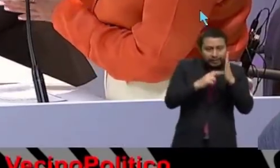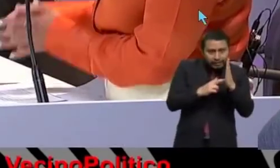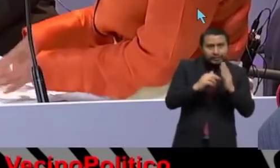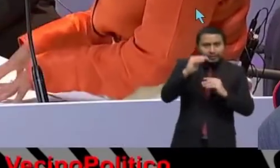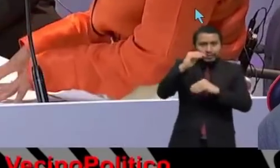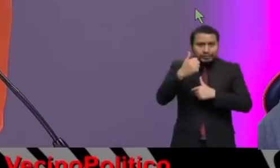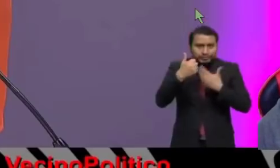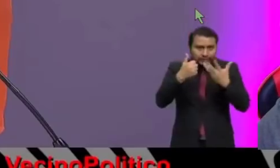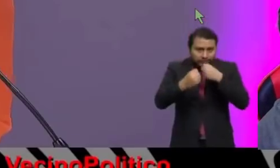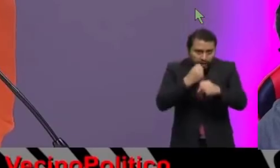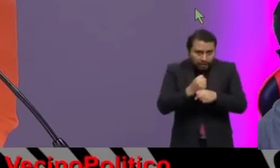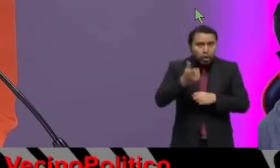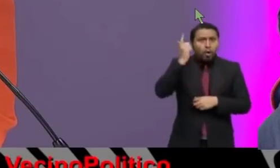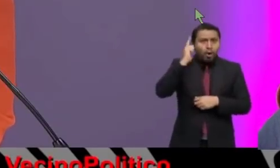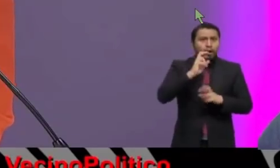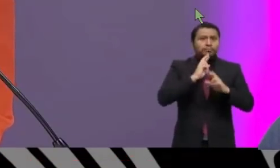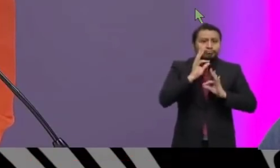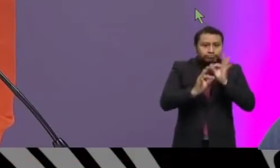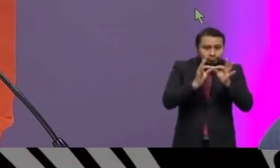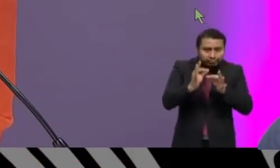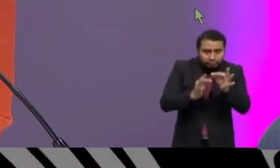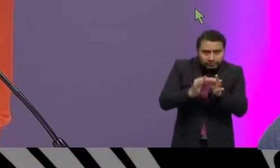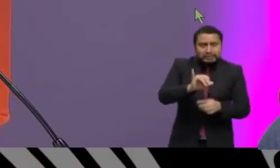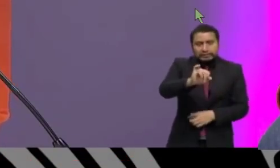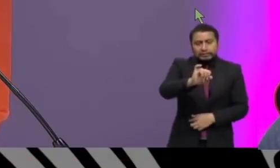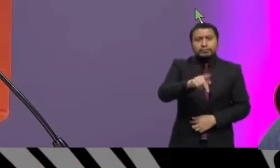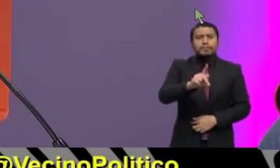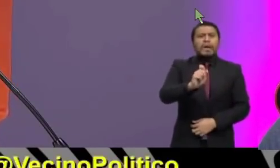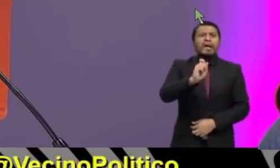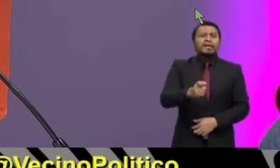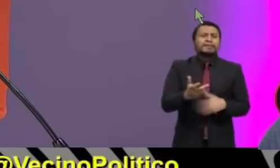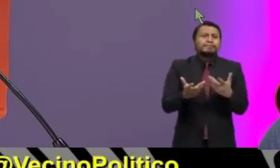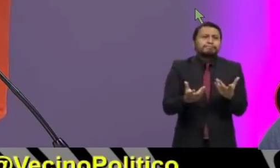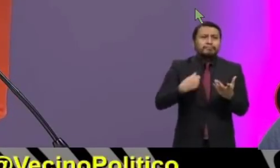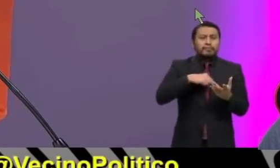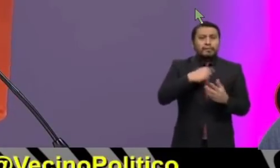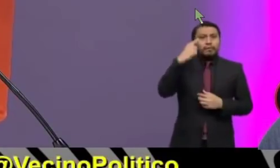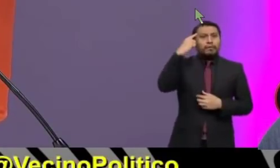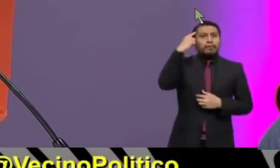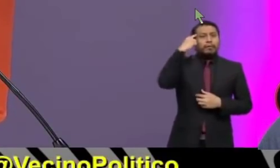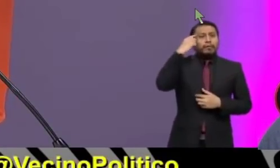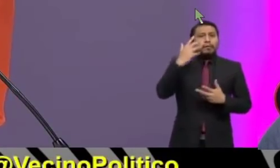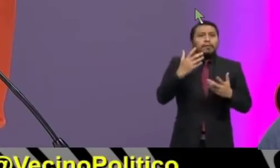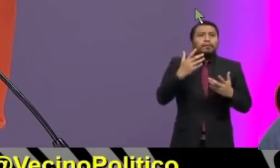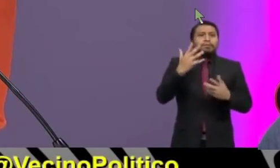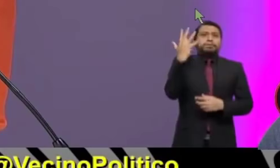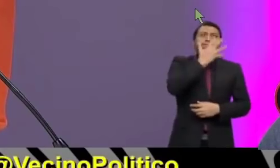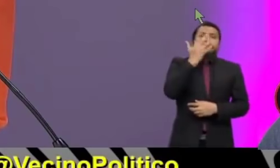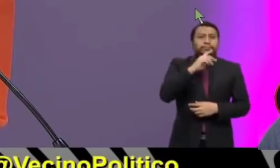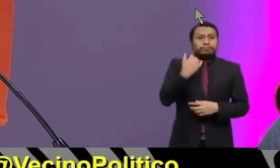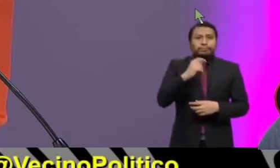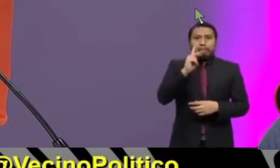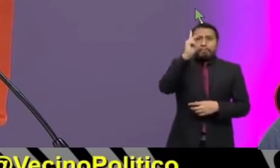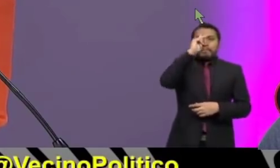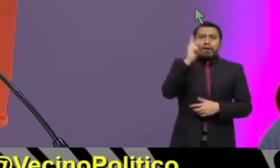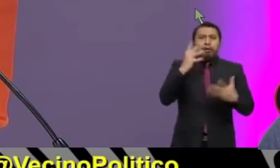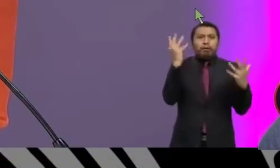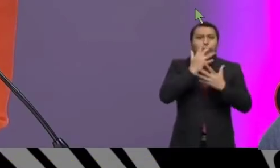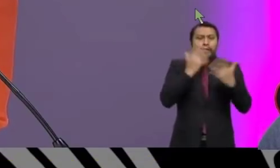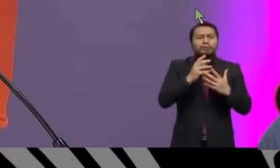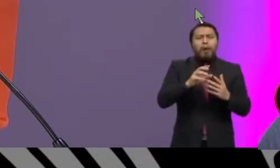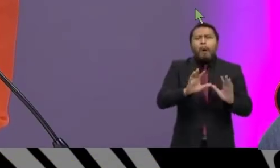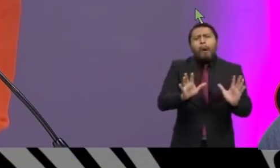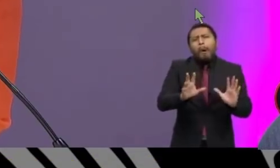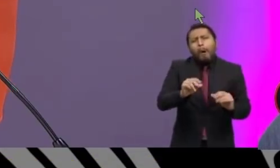resultados, esperamos rendición de cuentas, pero no es que estemos alarmadísimos en mi caso, hablo por mí obviamente, no es que yo le haya